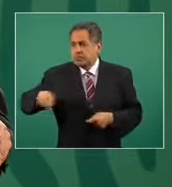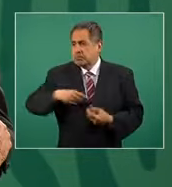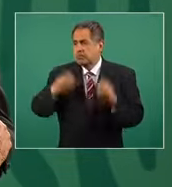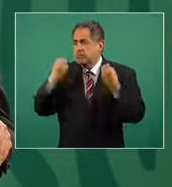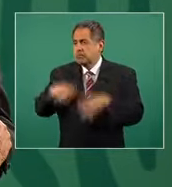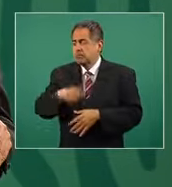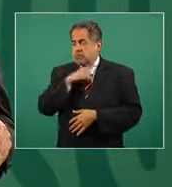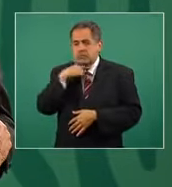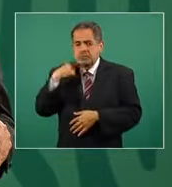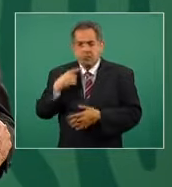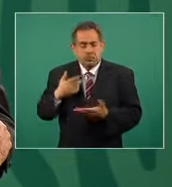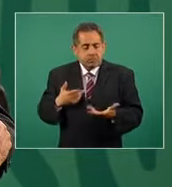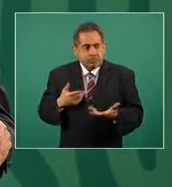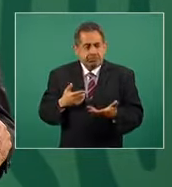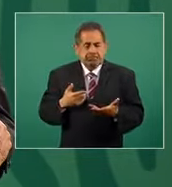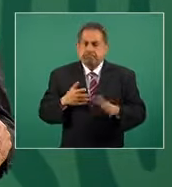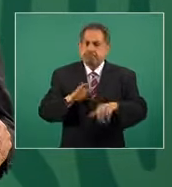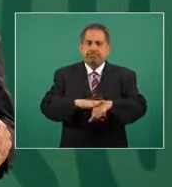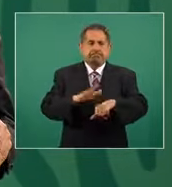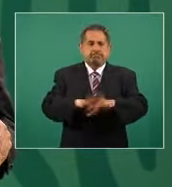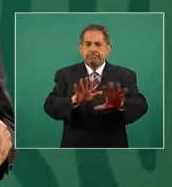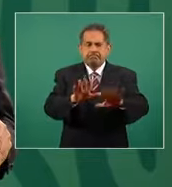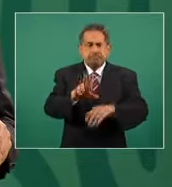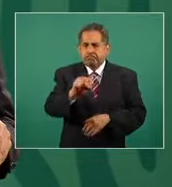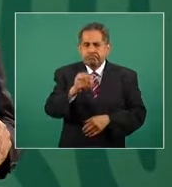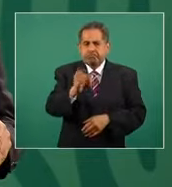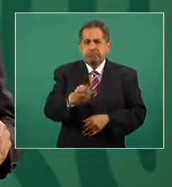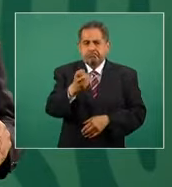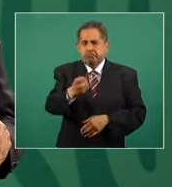soberanía, dijimos no, aceptamos.